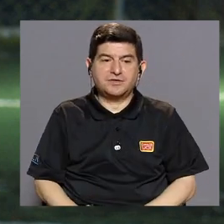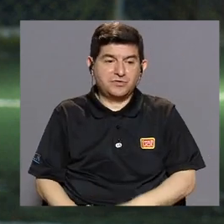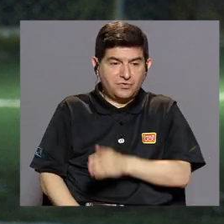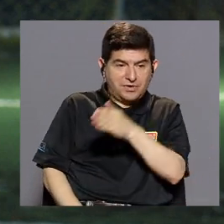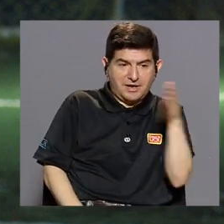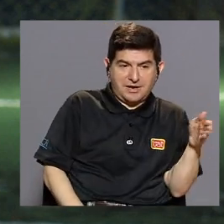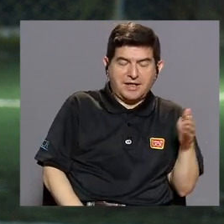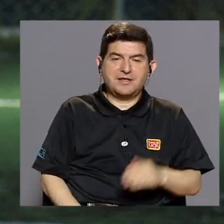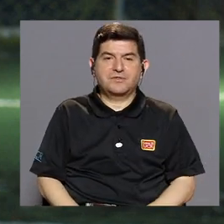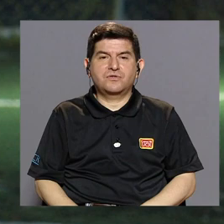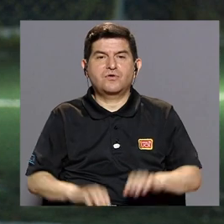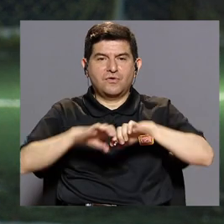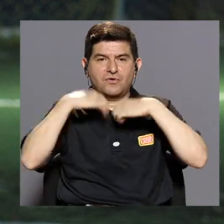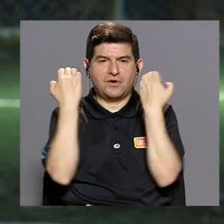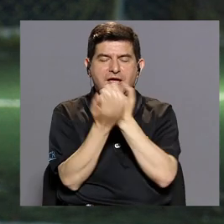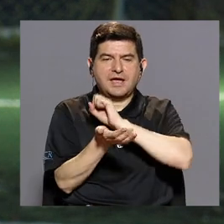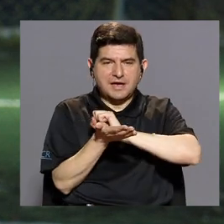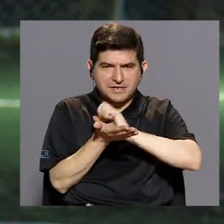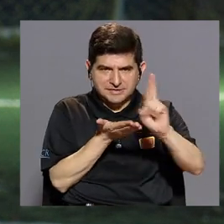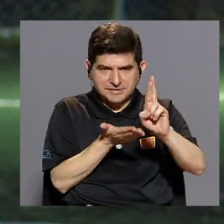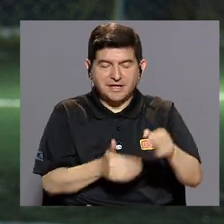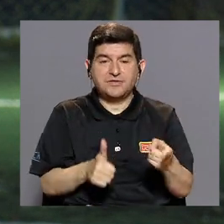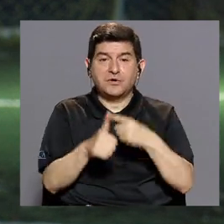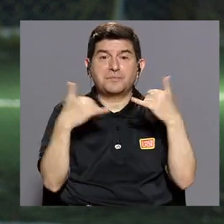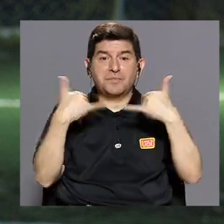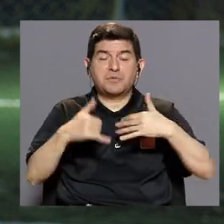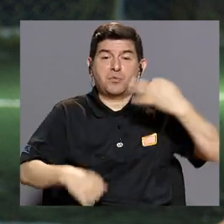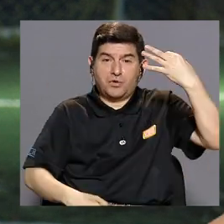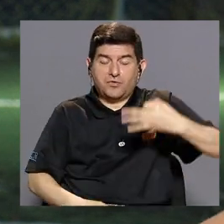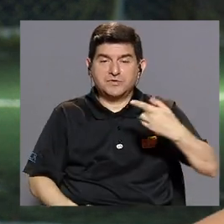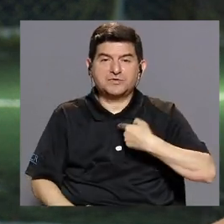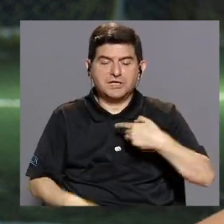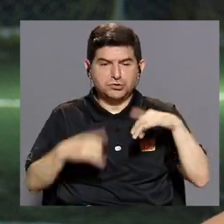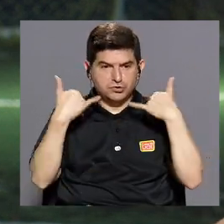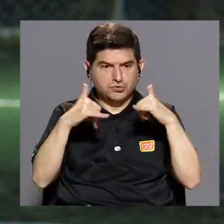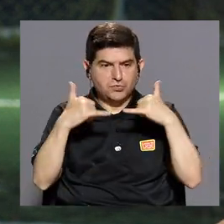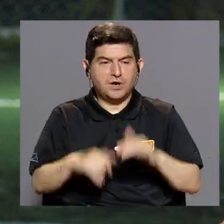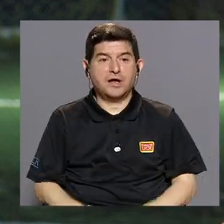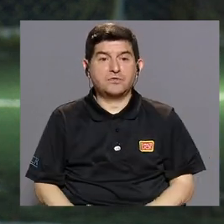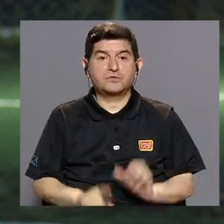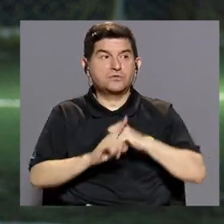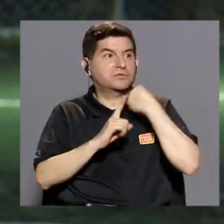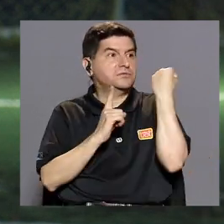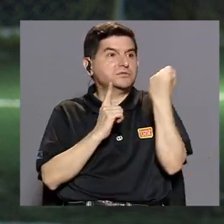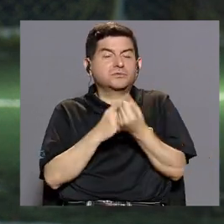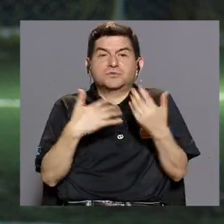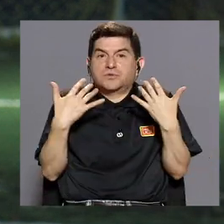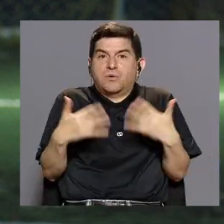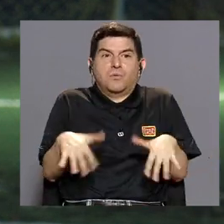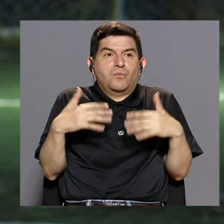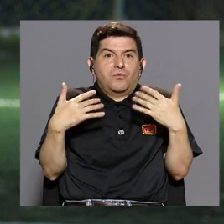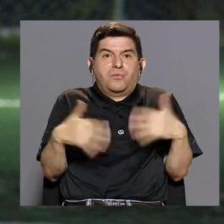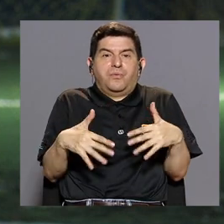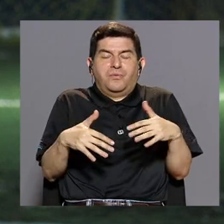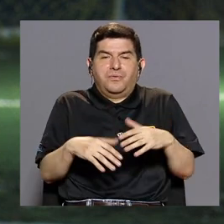el Estadio San Ramón. Y nunca se me va a olvidar, el primer partido oficial, yo estaba jugando en el estadio, para mí aquello era, ¿verdad?